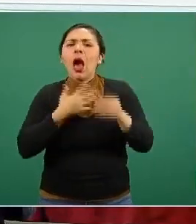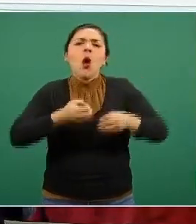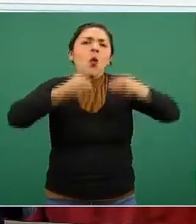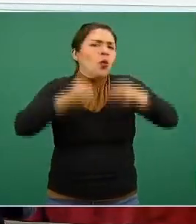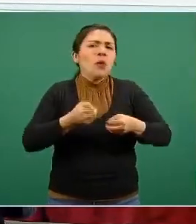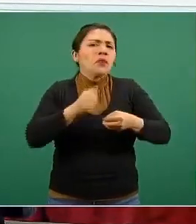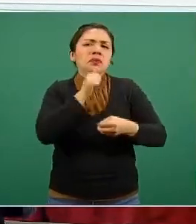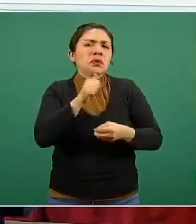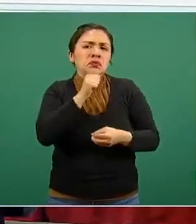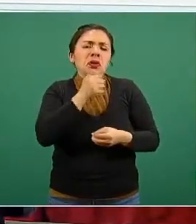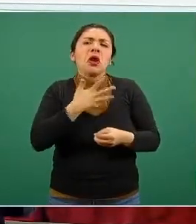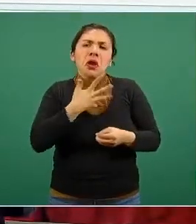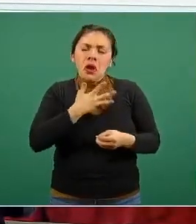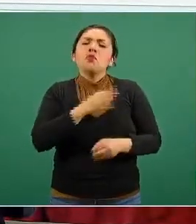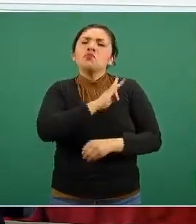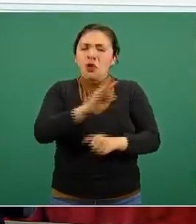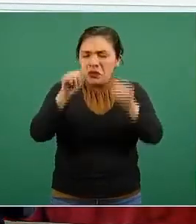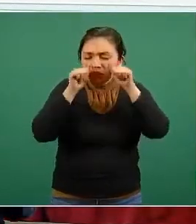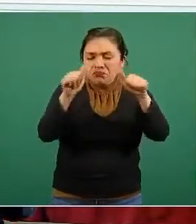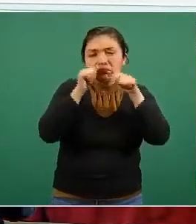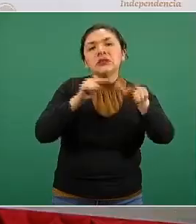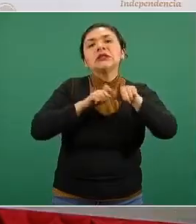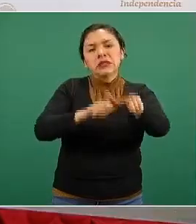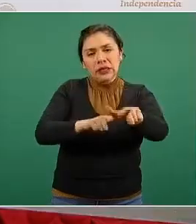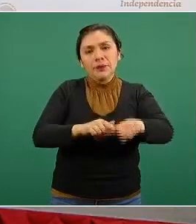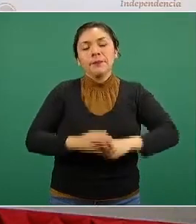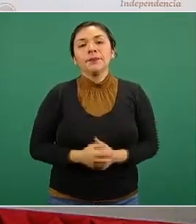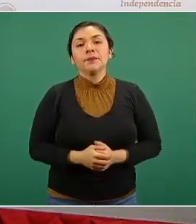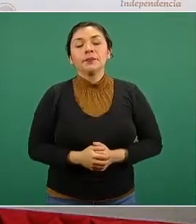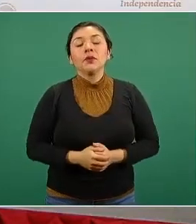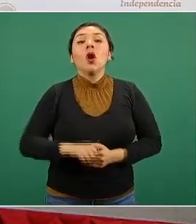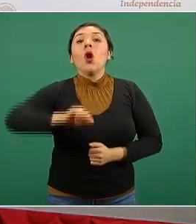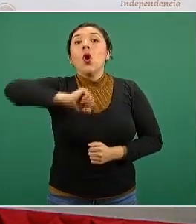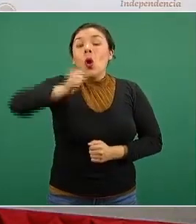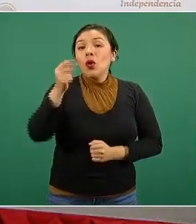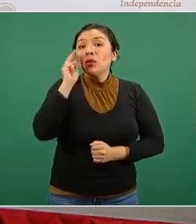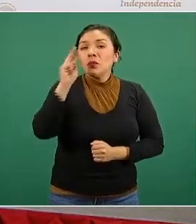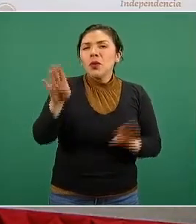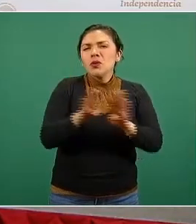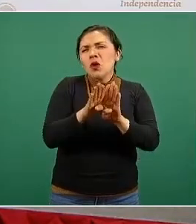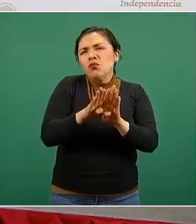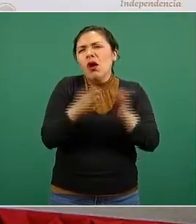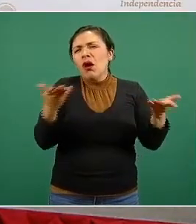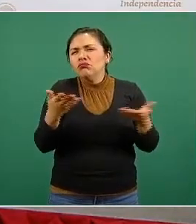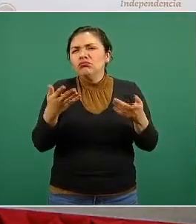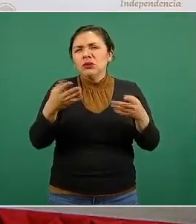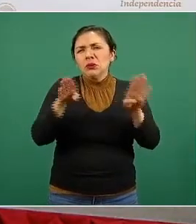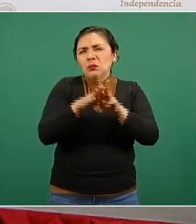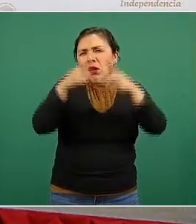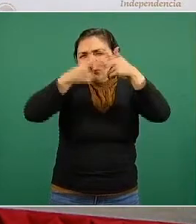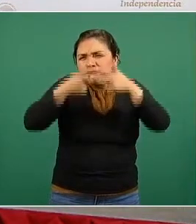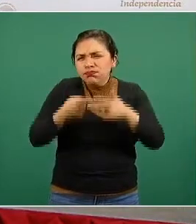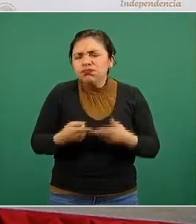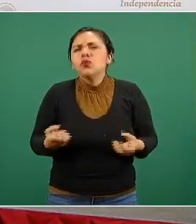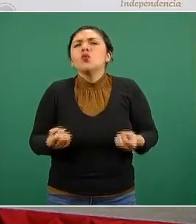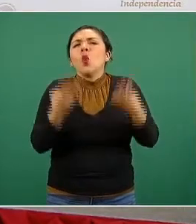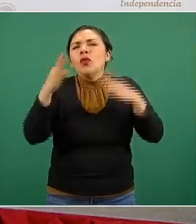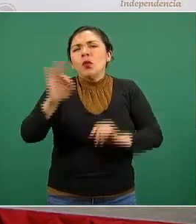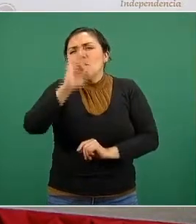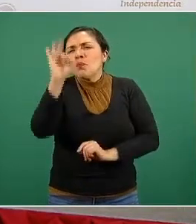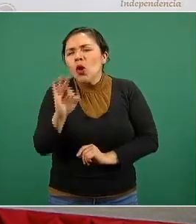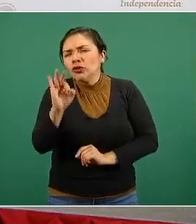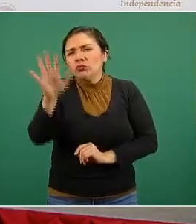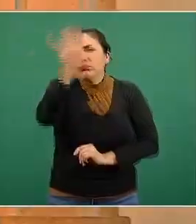del 50% de ocupación. Cuando hacemos una media nacional, es decir, vemos cuál es el